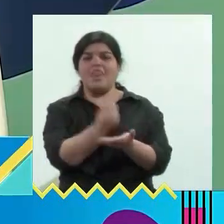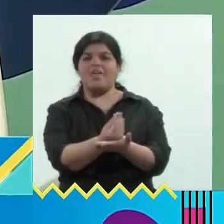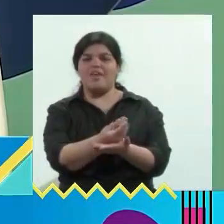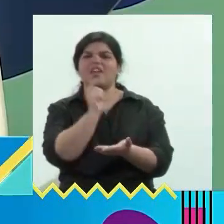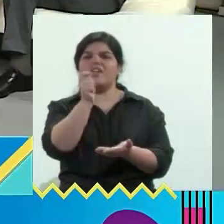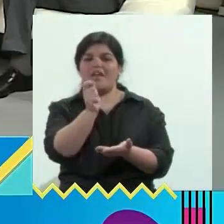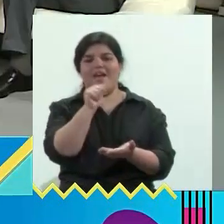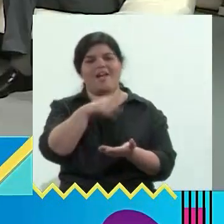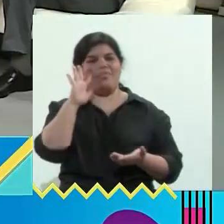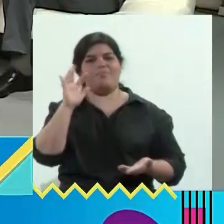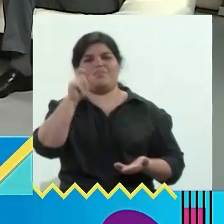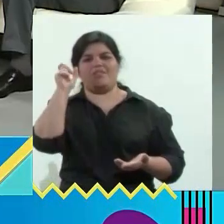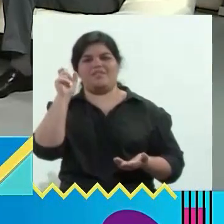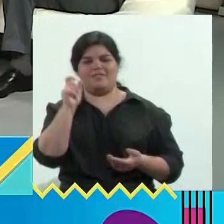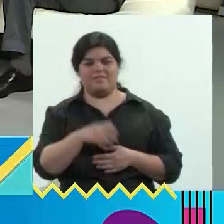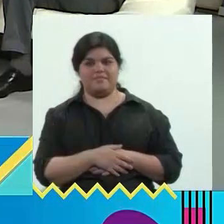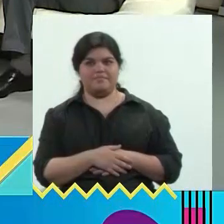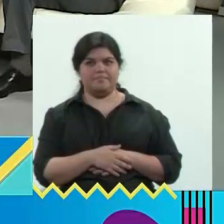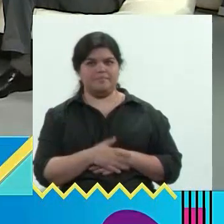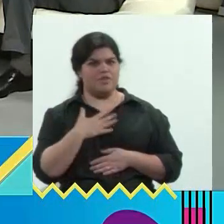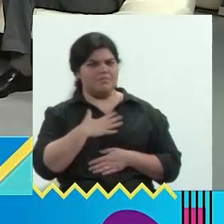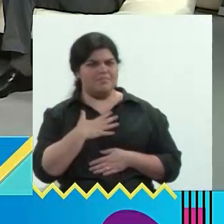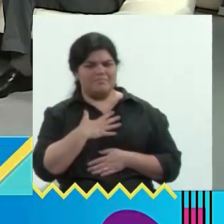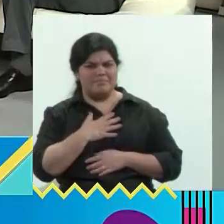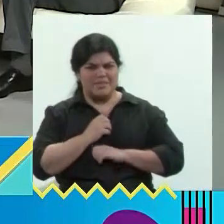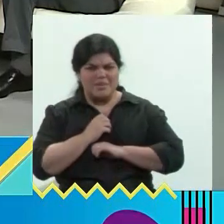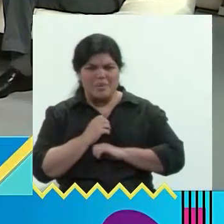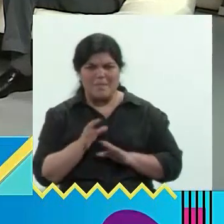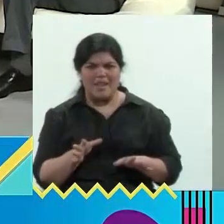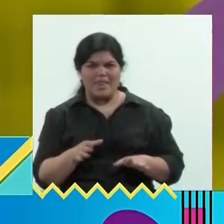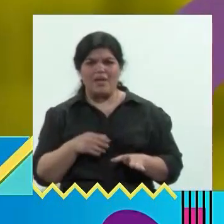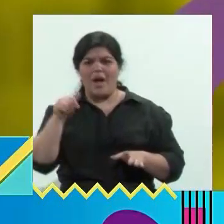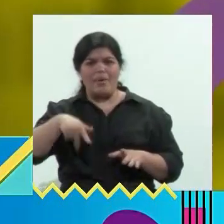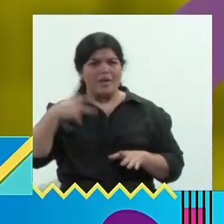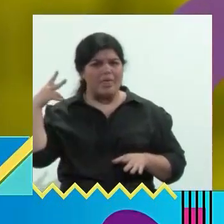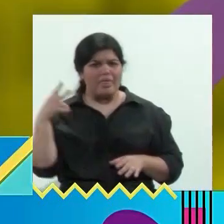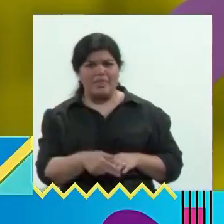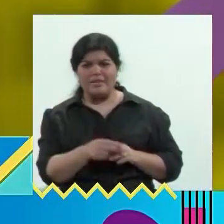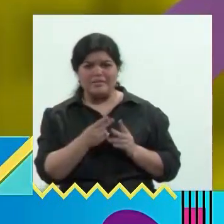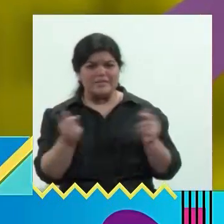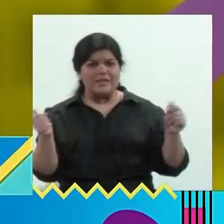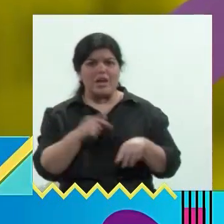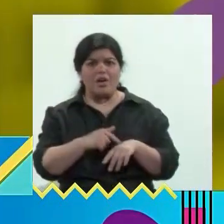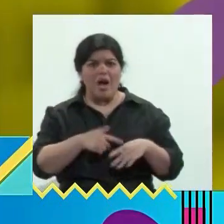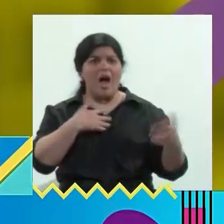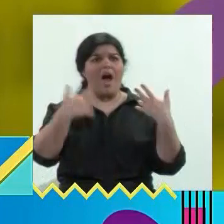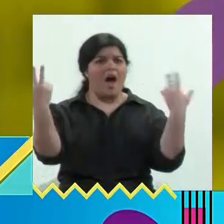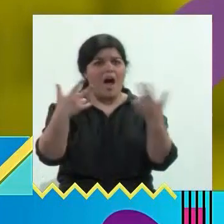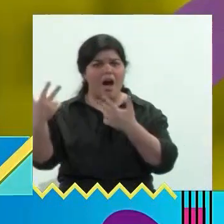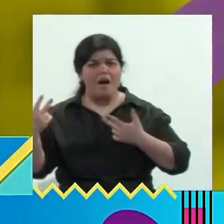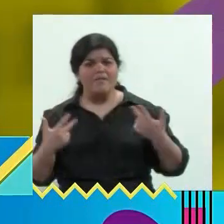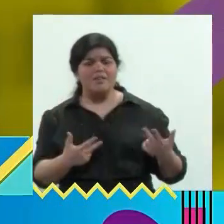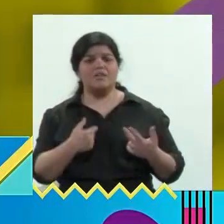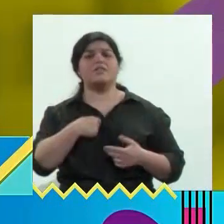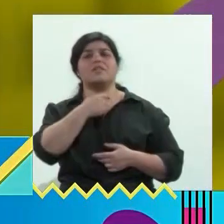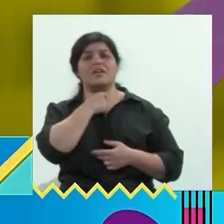Yo realmente me siento mal de tener que decir que esto se terminó, porque esto da para quedarnos horas y horas hablando. Así que yo quiero agradecerles